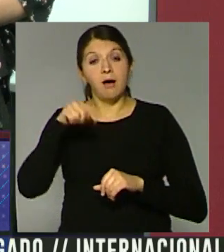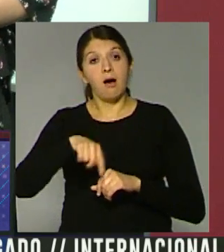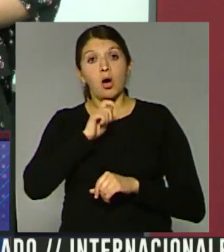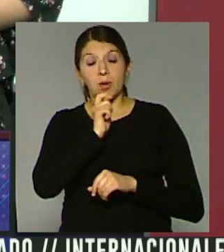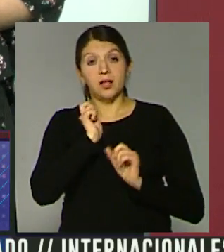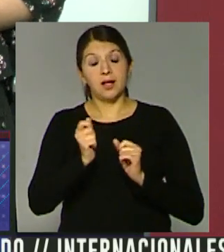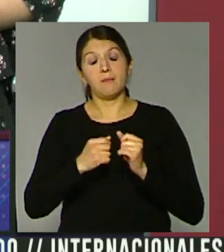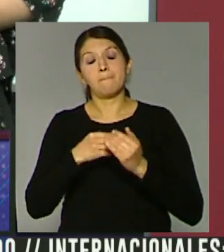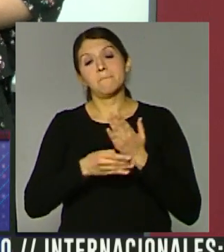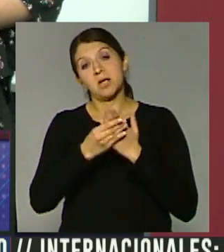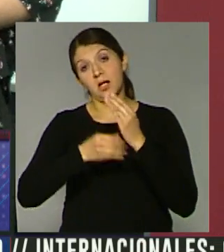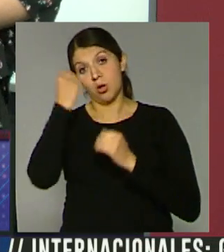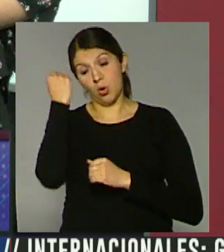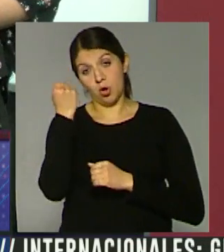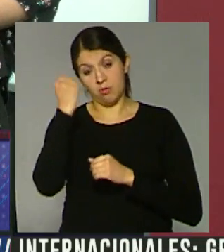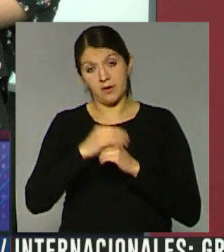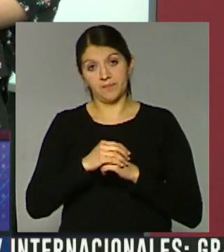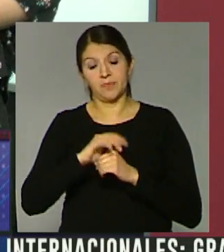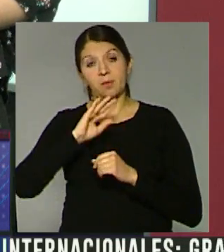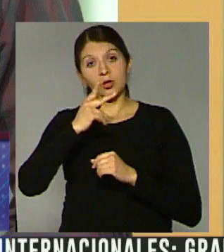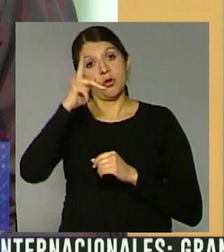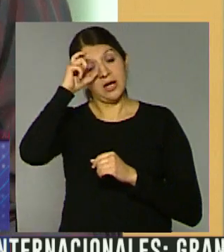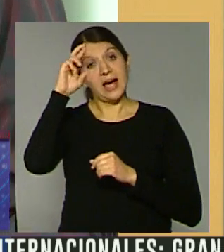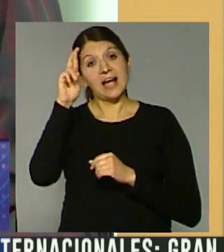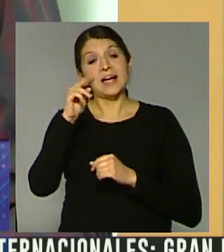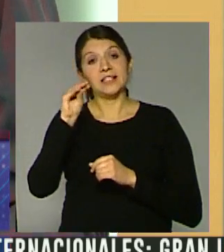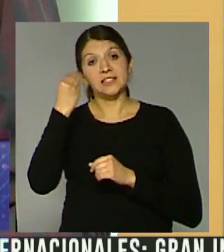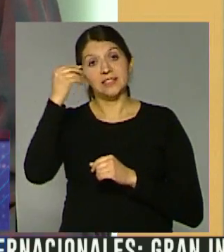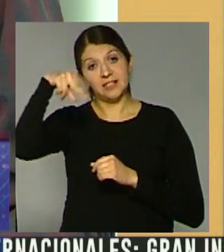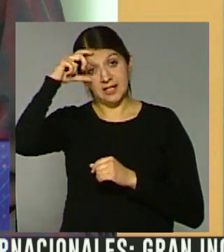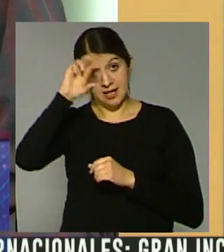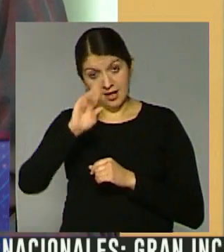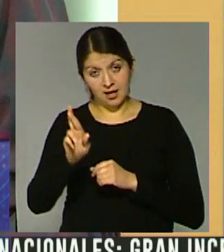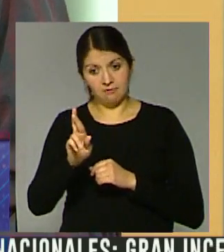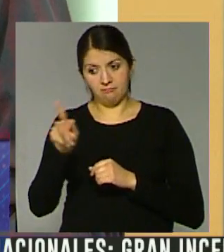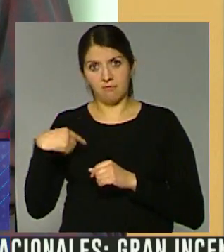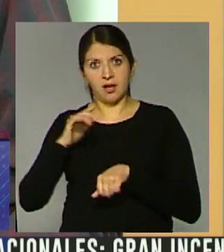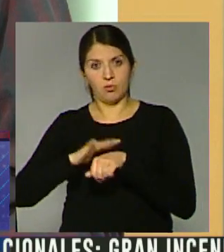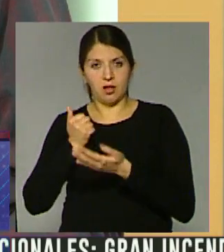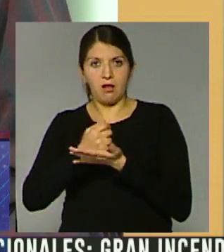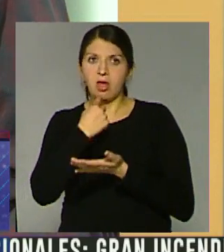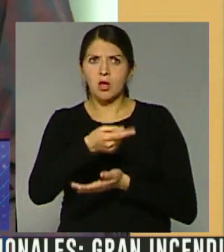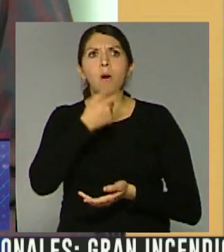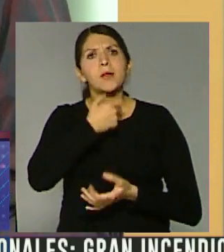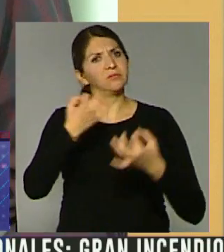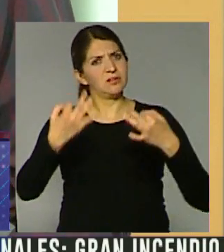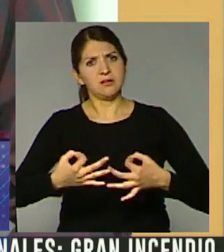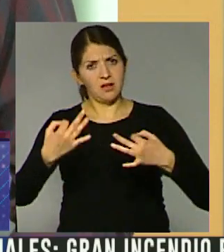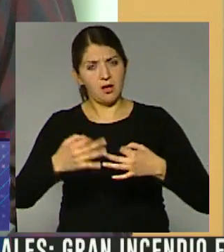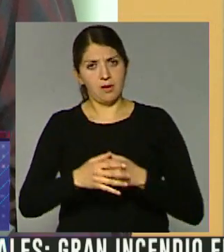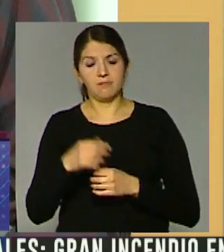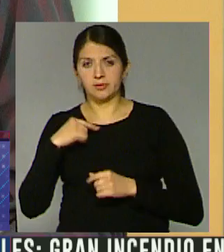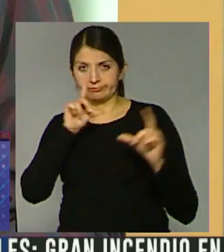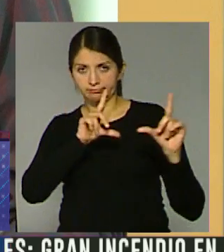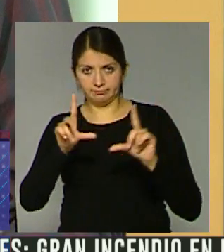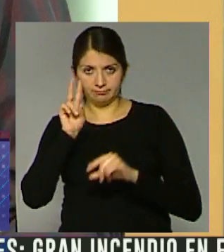el ministro de Economía, Martín Kirchner, que dijo que Mendoza está bien parada para afrontar esta crisis nacional. Escuchamos al ministro